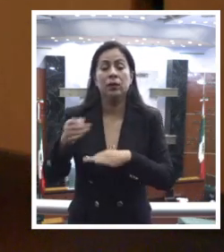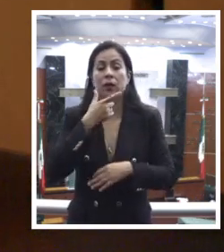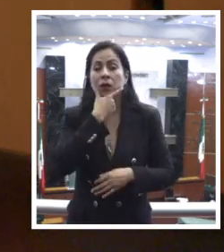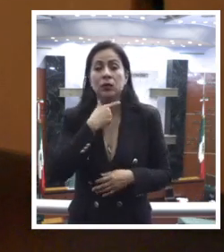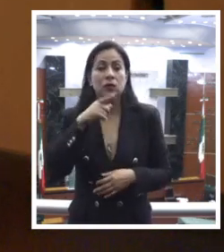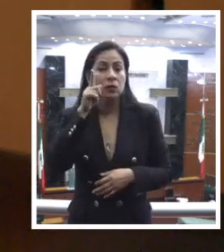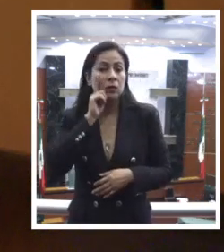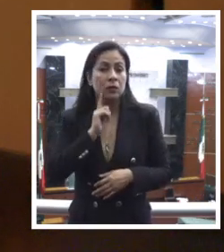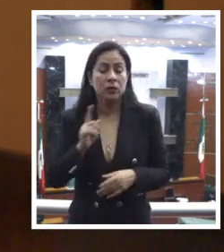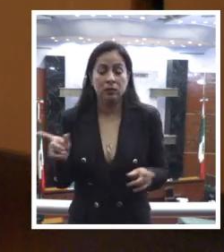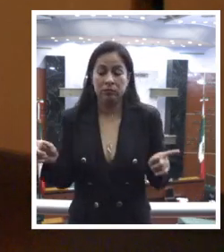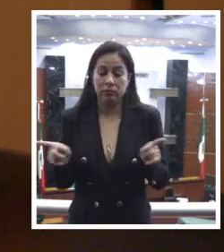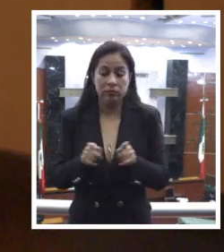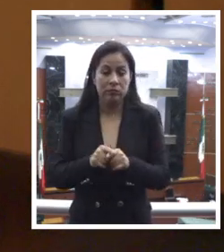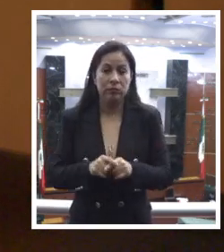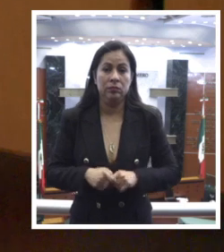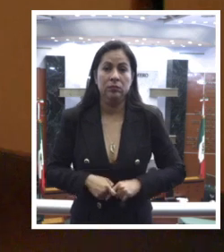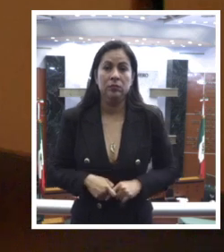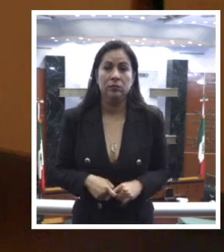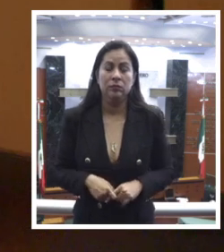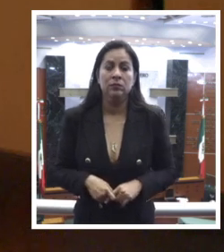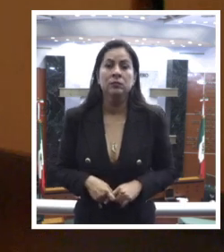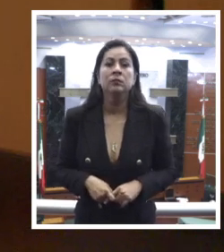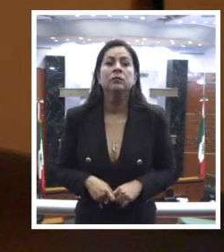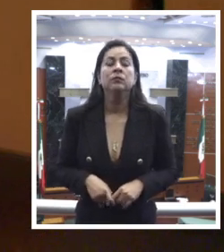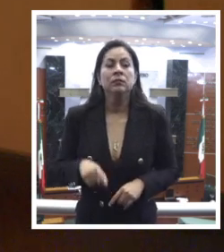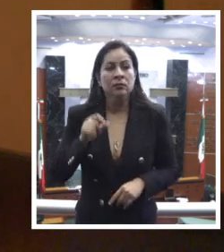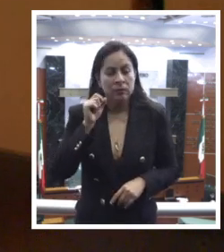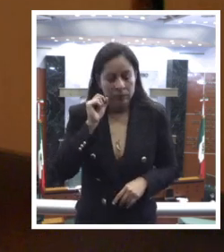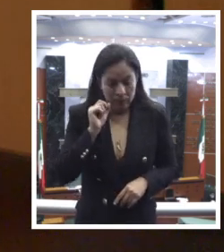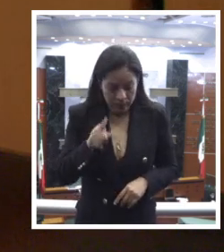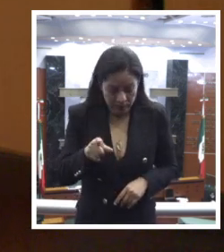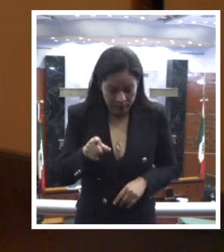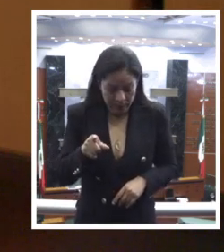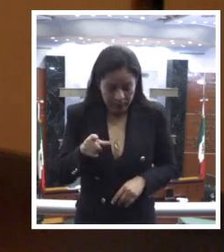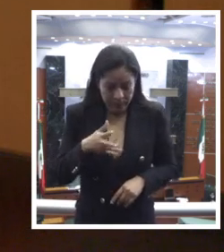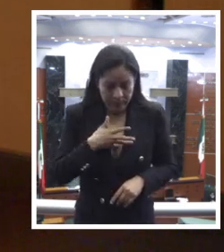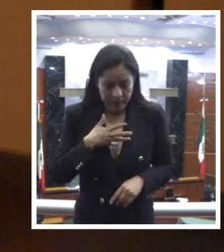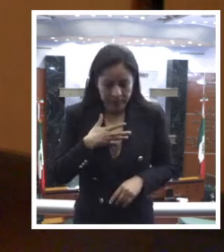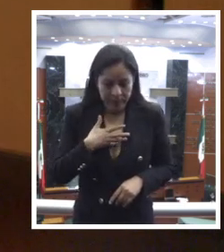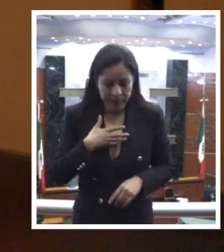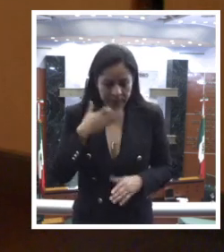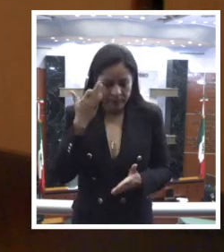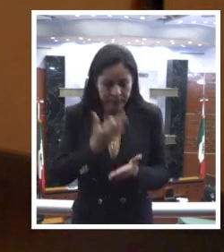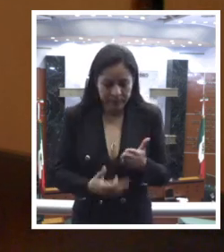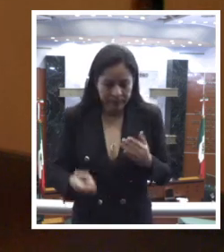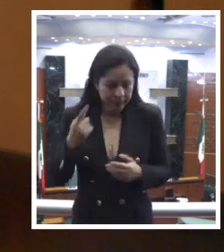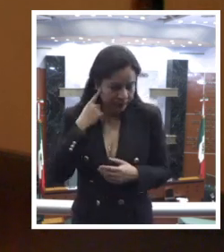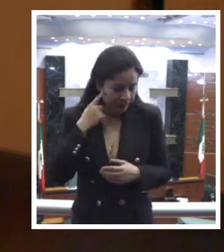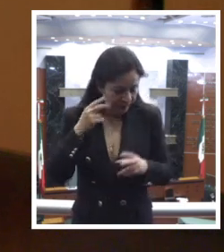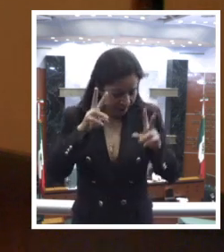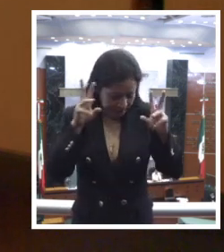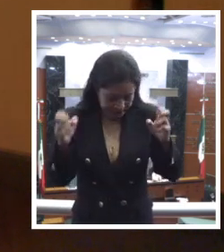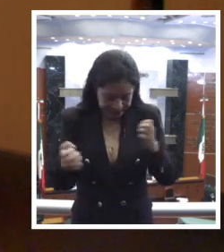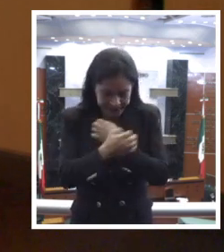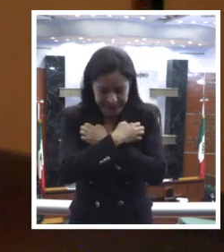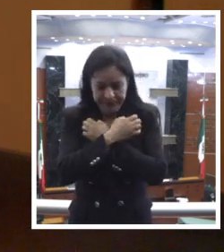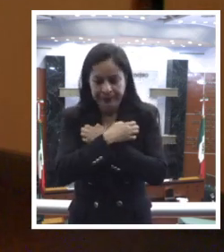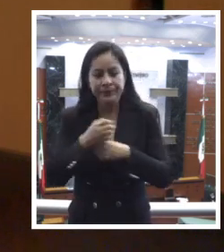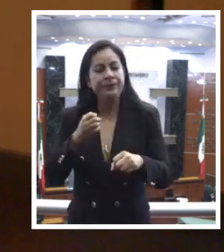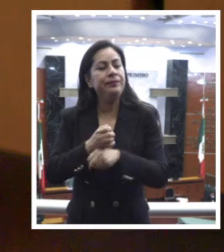y trabajadores. Hay, por supuesto, un rezago que aquí hemos escuchado en materia educativa en el